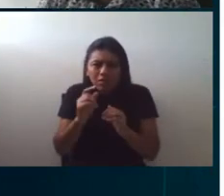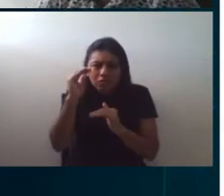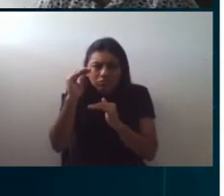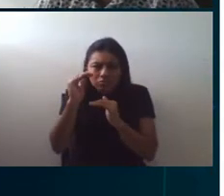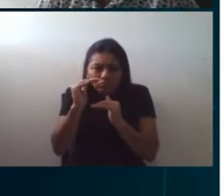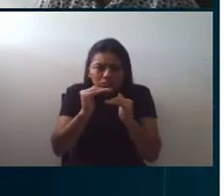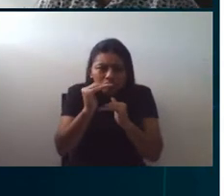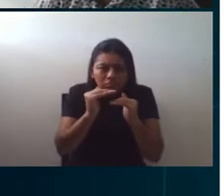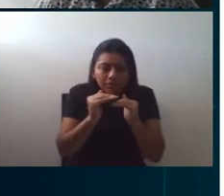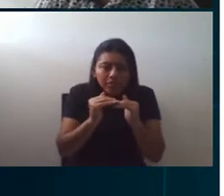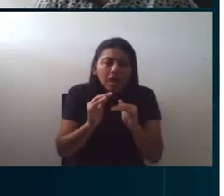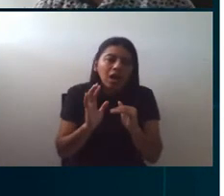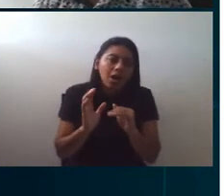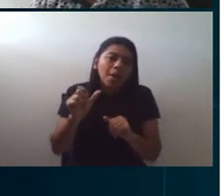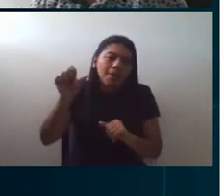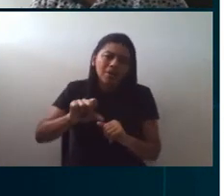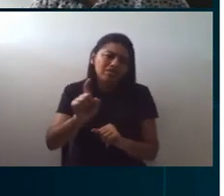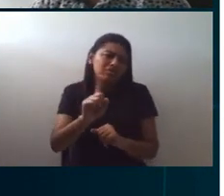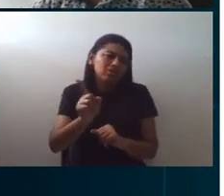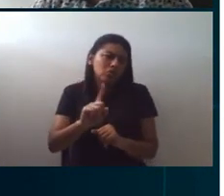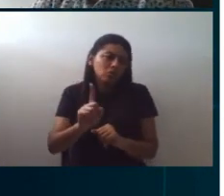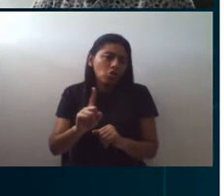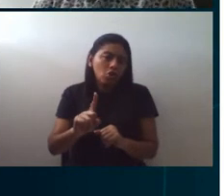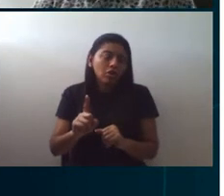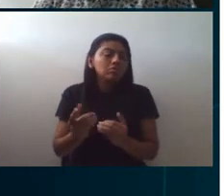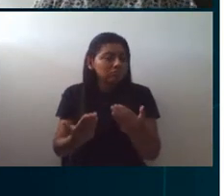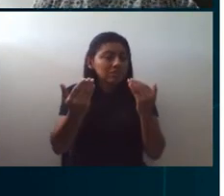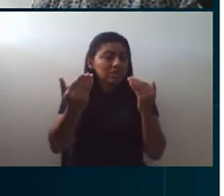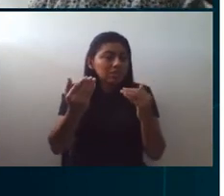Ya pues para que vamos llegando al marco de las conclusiones, recuerden pues que tienen